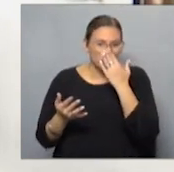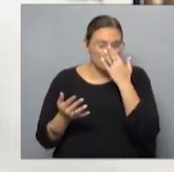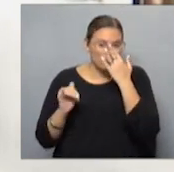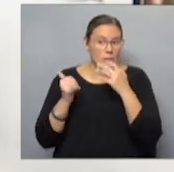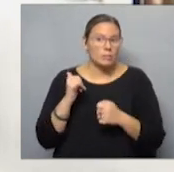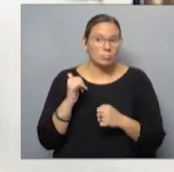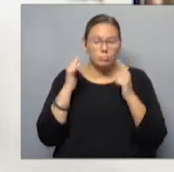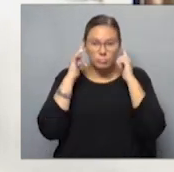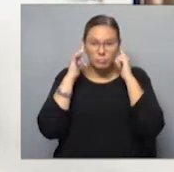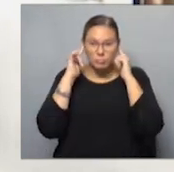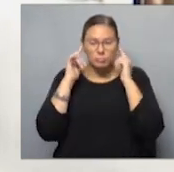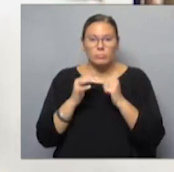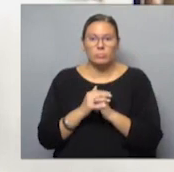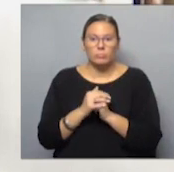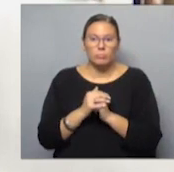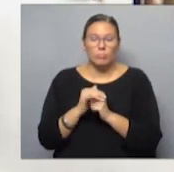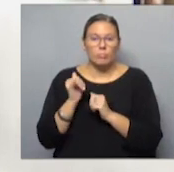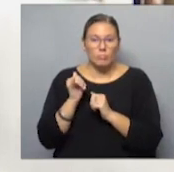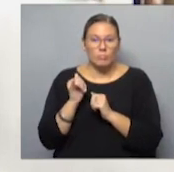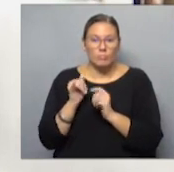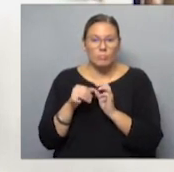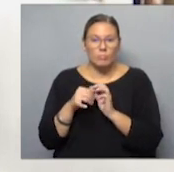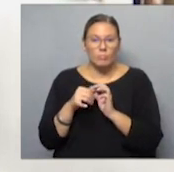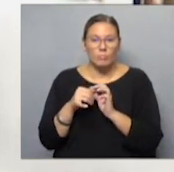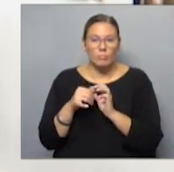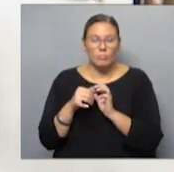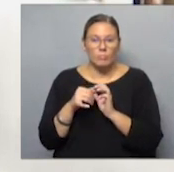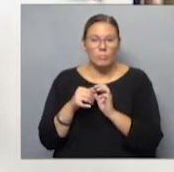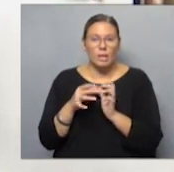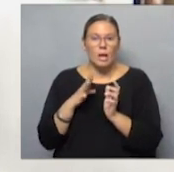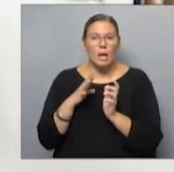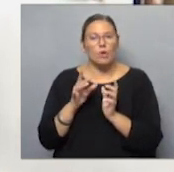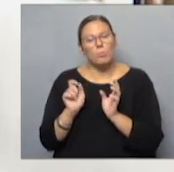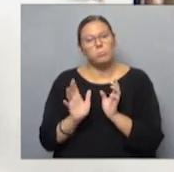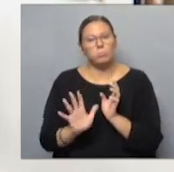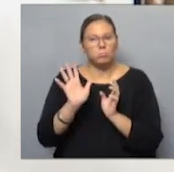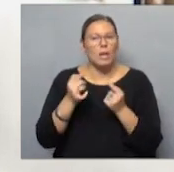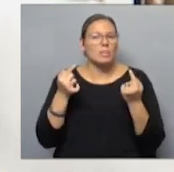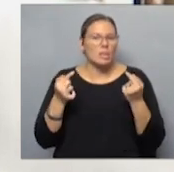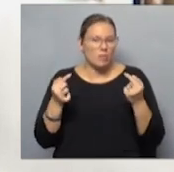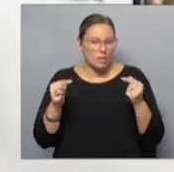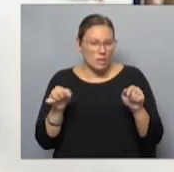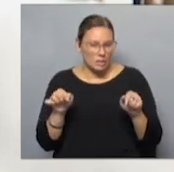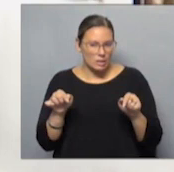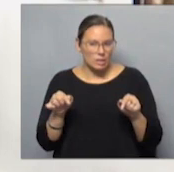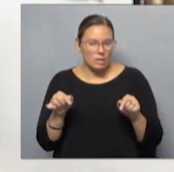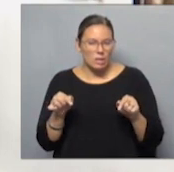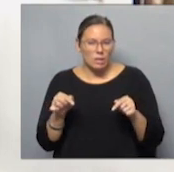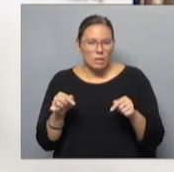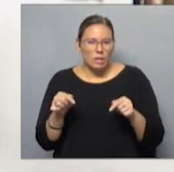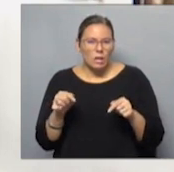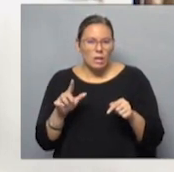Sí, quizás sí, capaz que tiene como una impronta diferente de lo que es